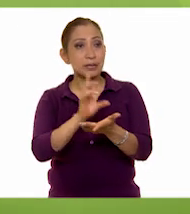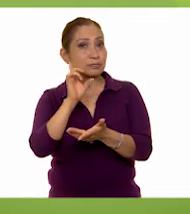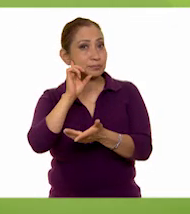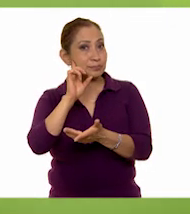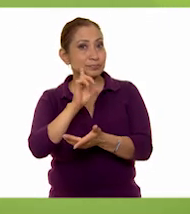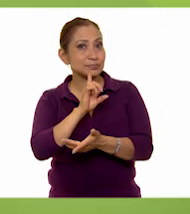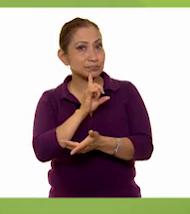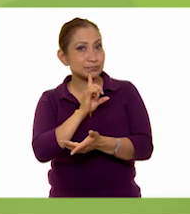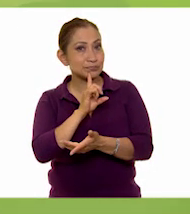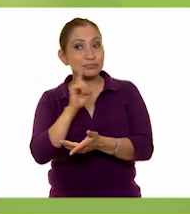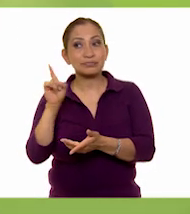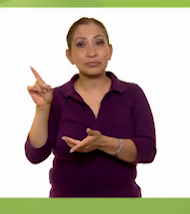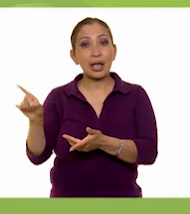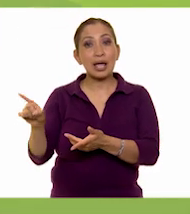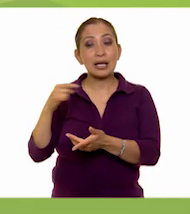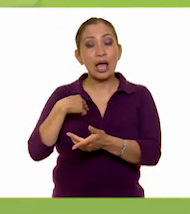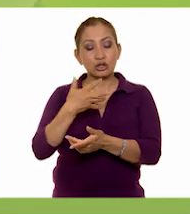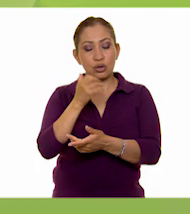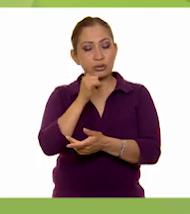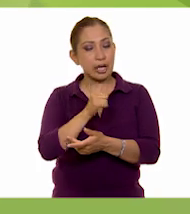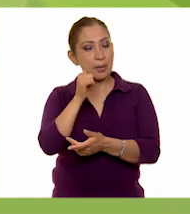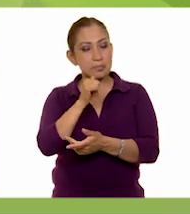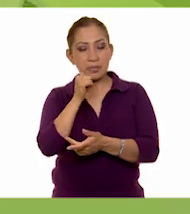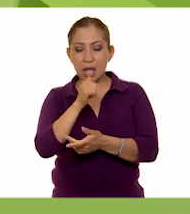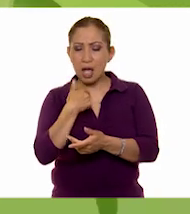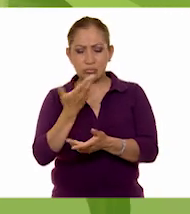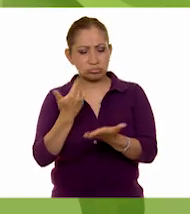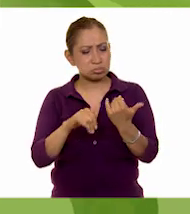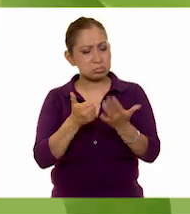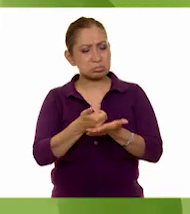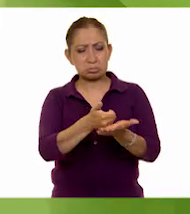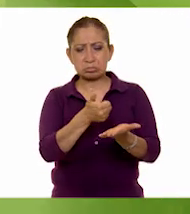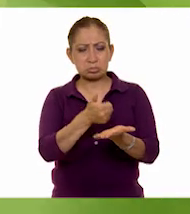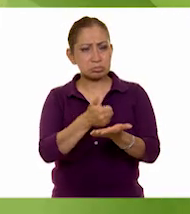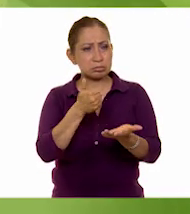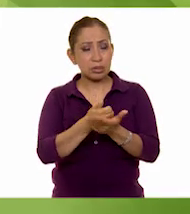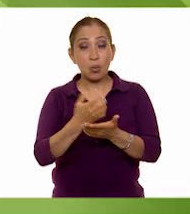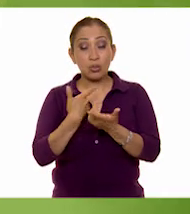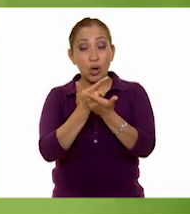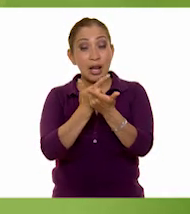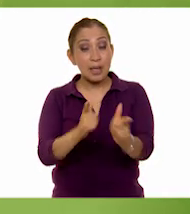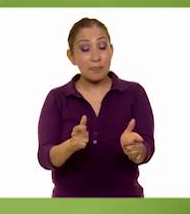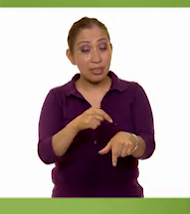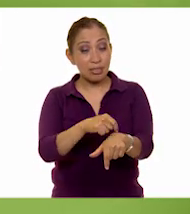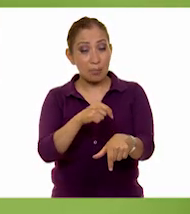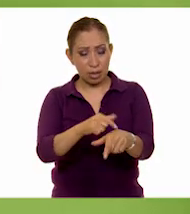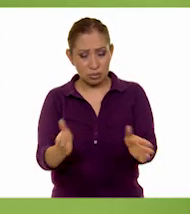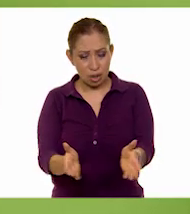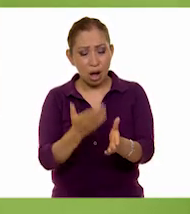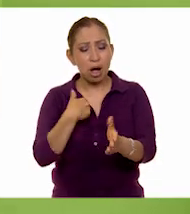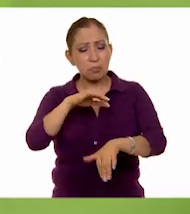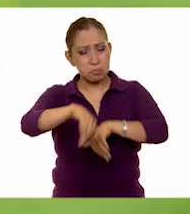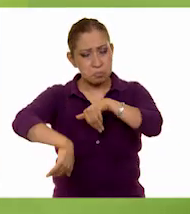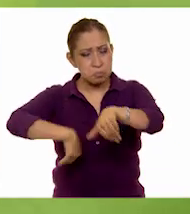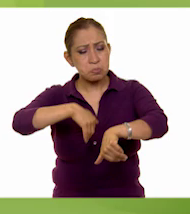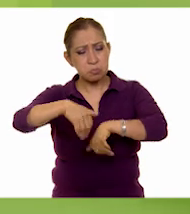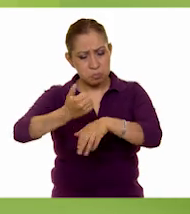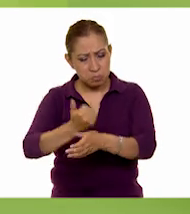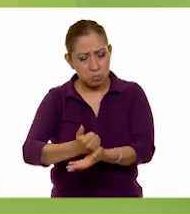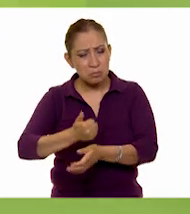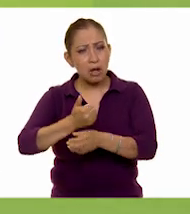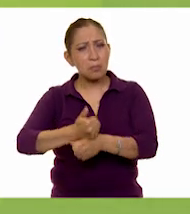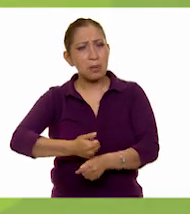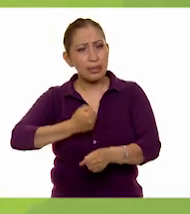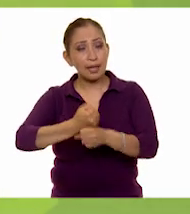auditiva. Ante esta situación, yo siempre las he sacado adelante. En sus tiempos libres les fomenté la práctica de la natación.